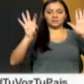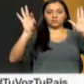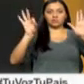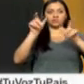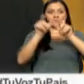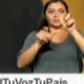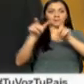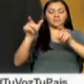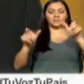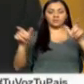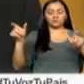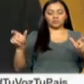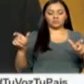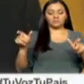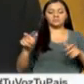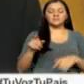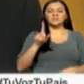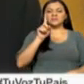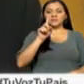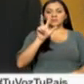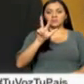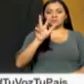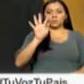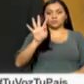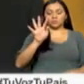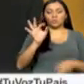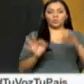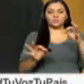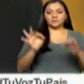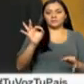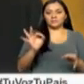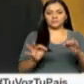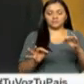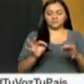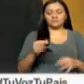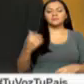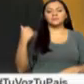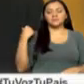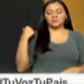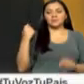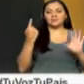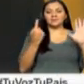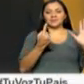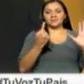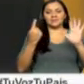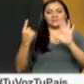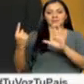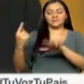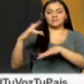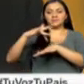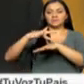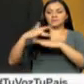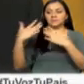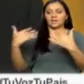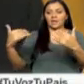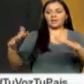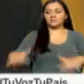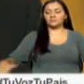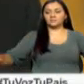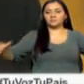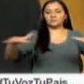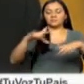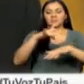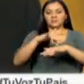funcionarios, de esos 134 son jueces, y que cuenta con 66 salas de audiencias, sino que